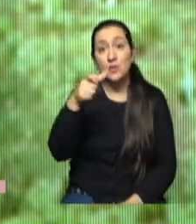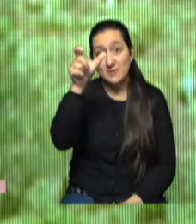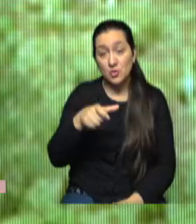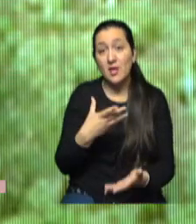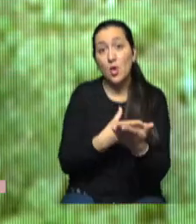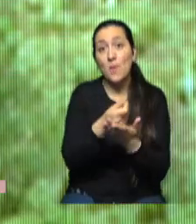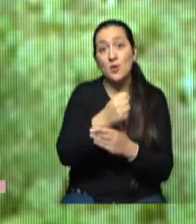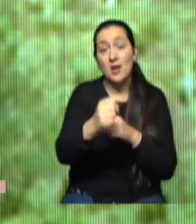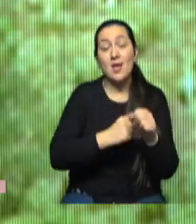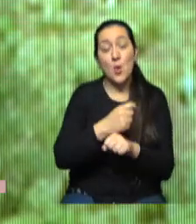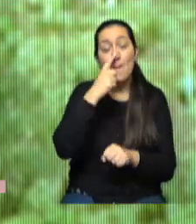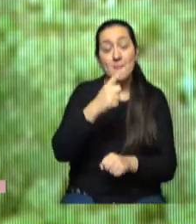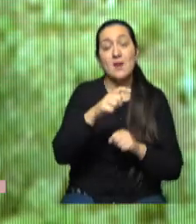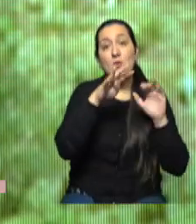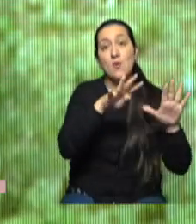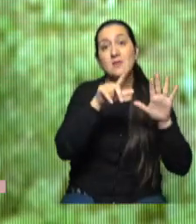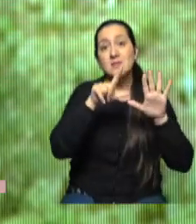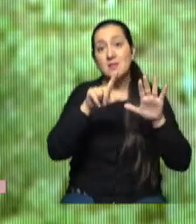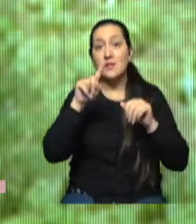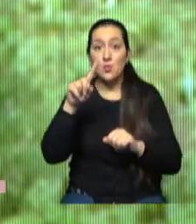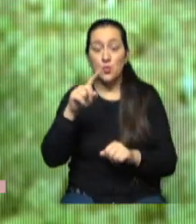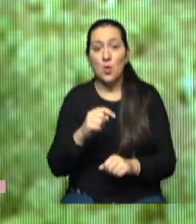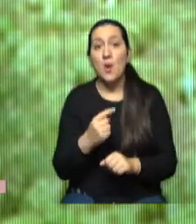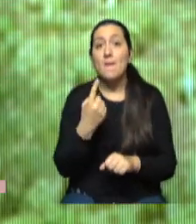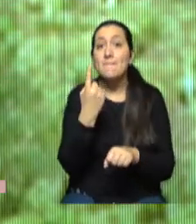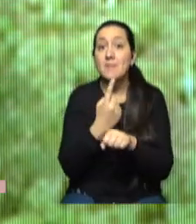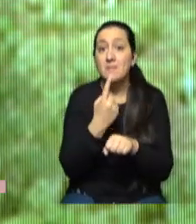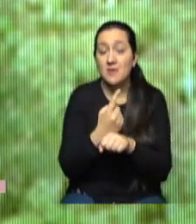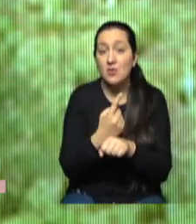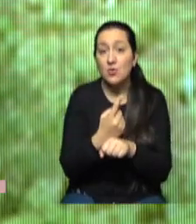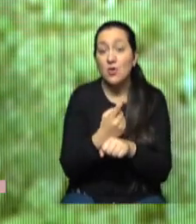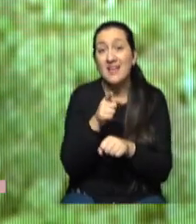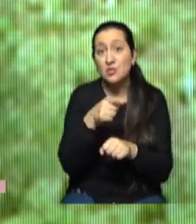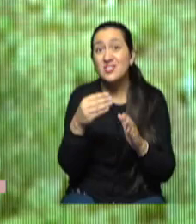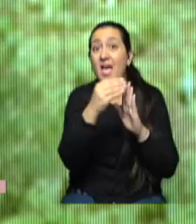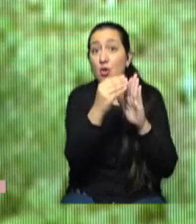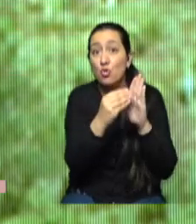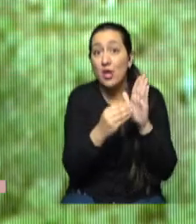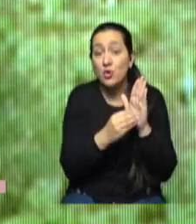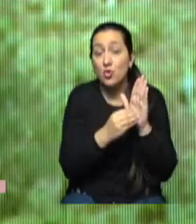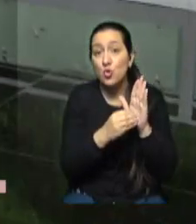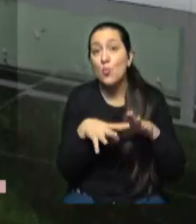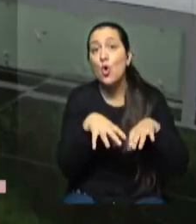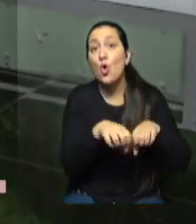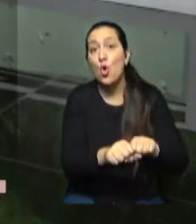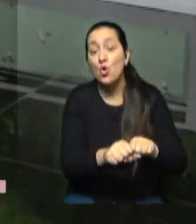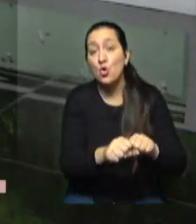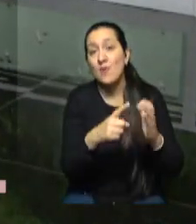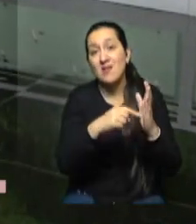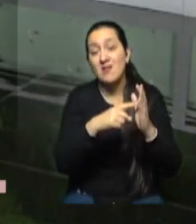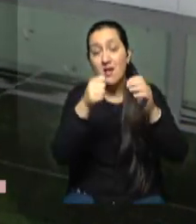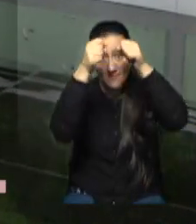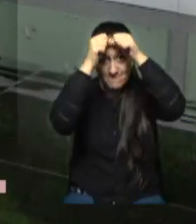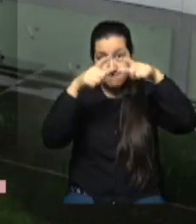el año 71 luego primero tienen cartilla de aspirante a colono dicen que quieren ser colonos en segundo